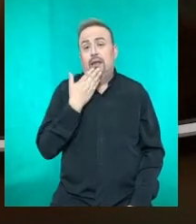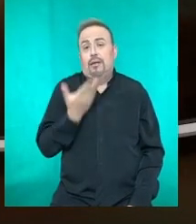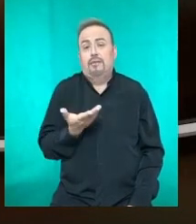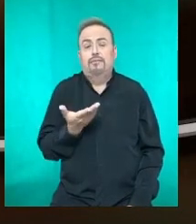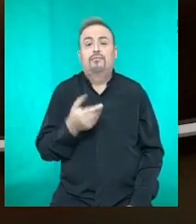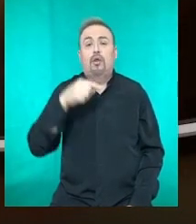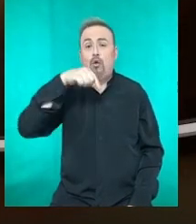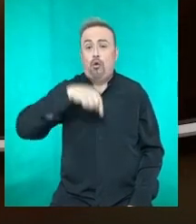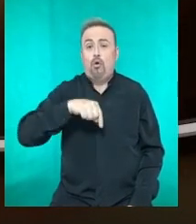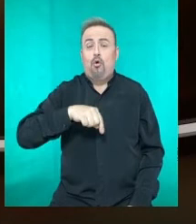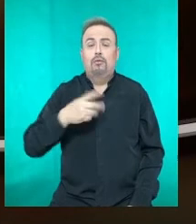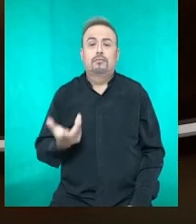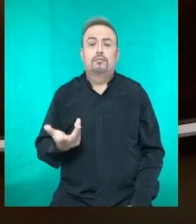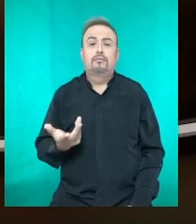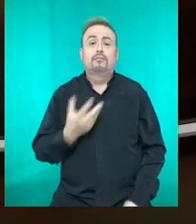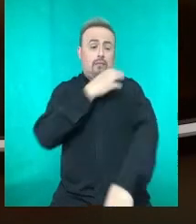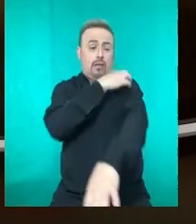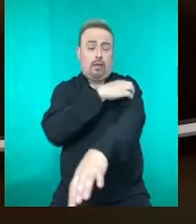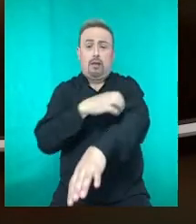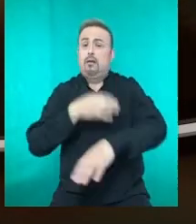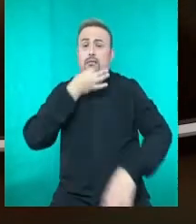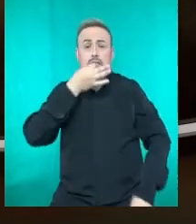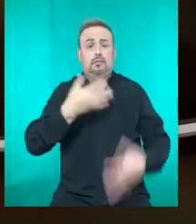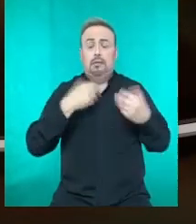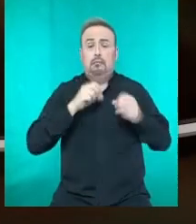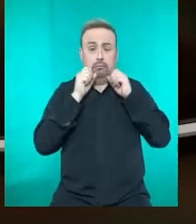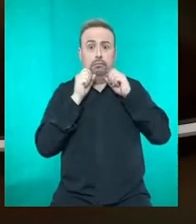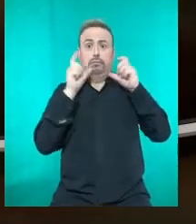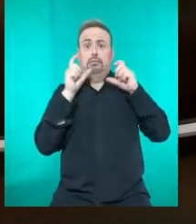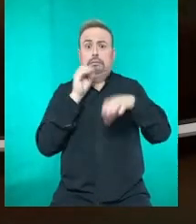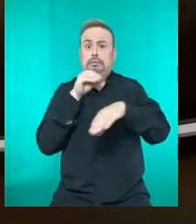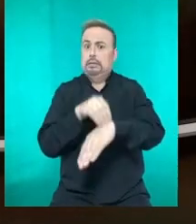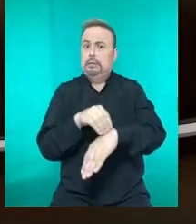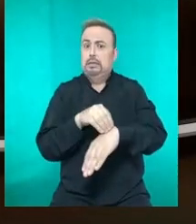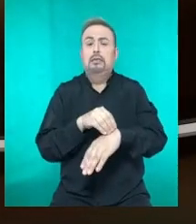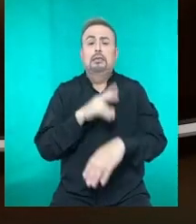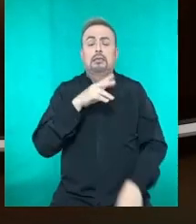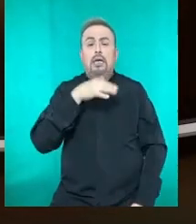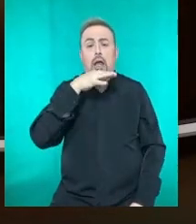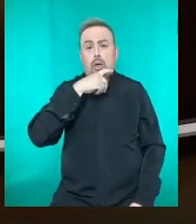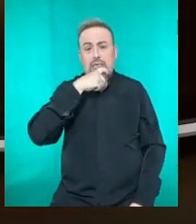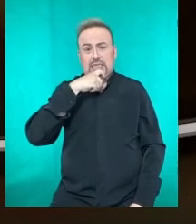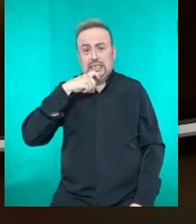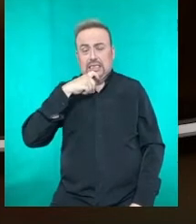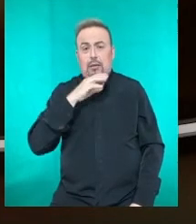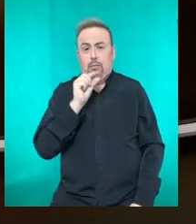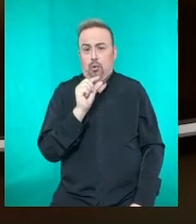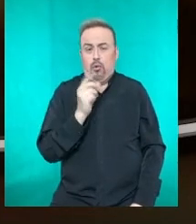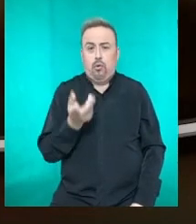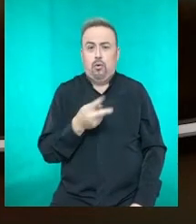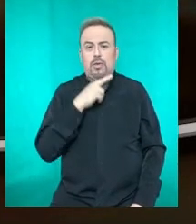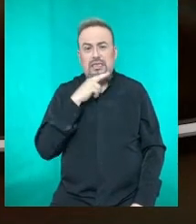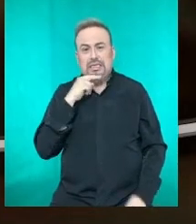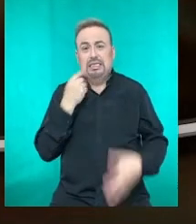hecho, hoy hay regiones que han sido declaradas en alerta por la escasez hídrica, es el agua. Y el tratamiento